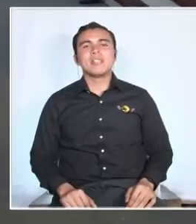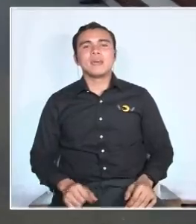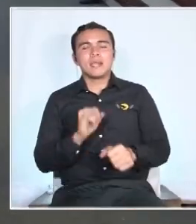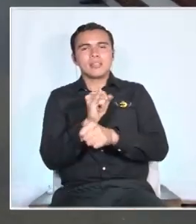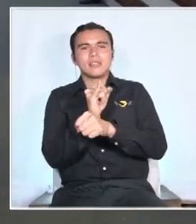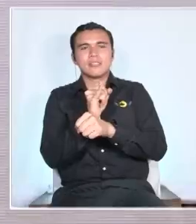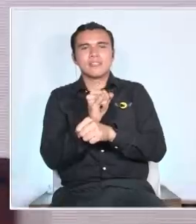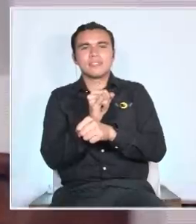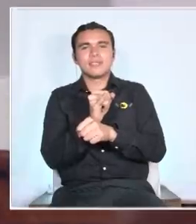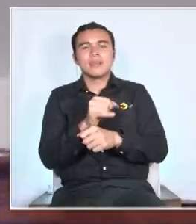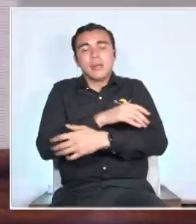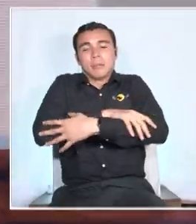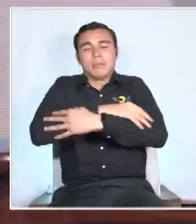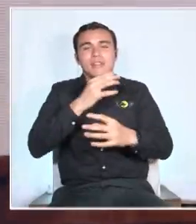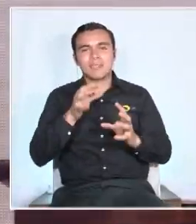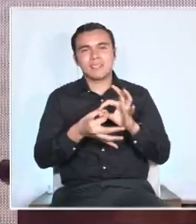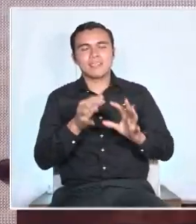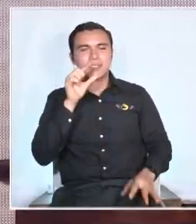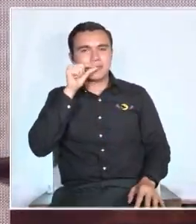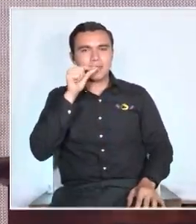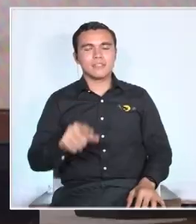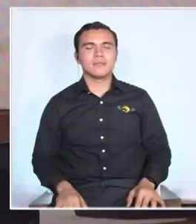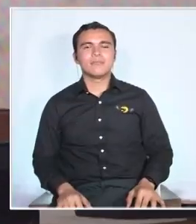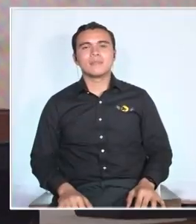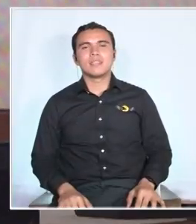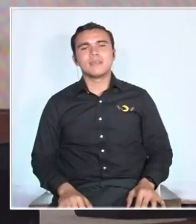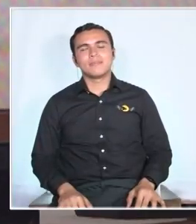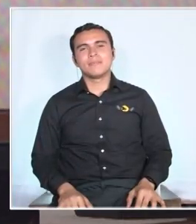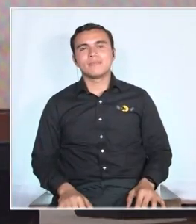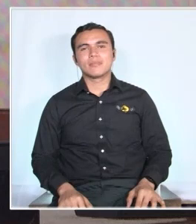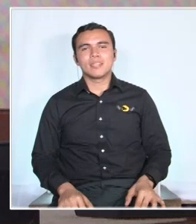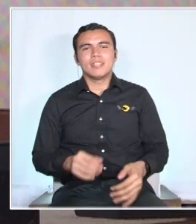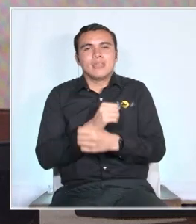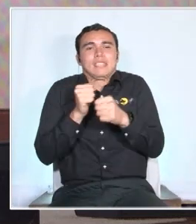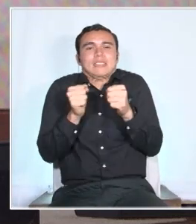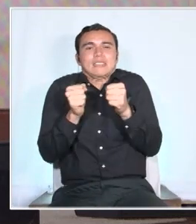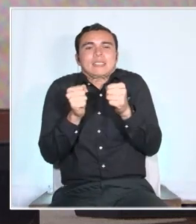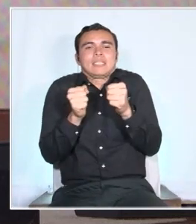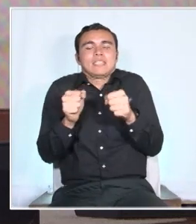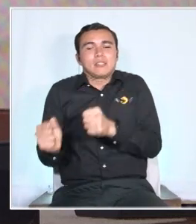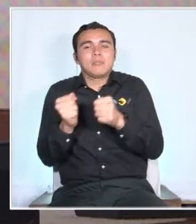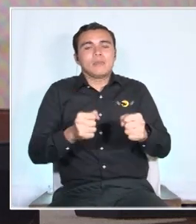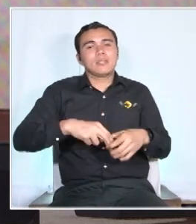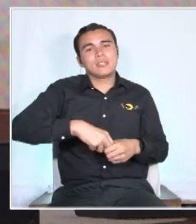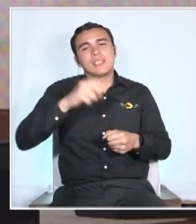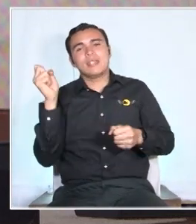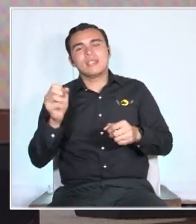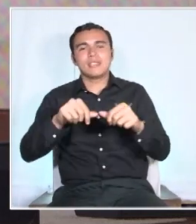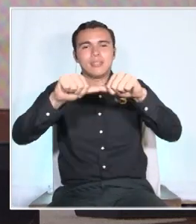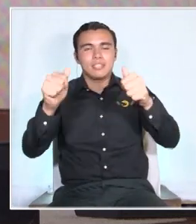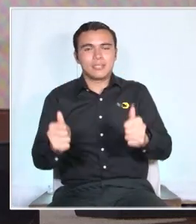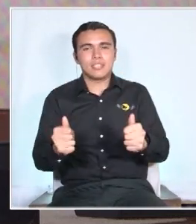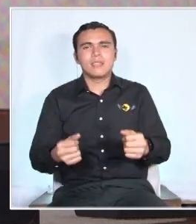I felt the chill. Se sentí como que de escalofrío. ¿Cómo se dice eso? De escalofrío, ese poder que salía de aquí del altar.